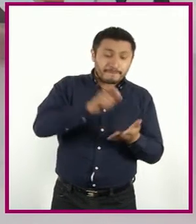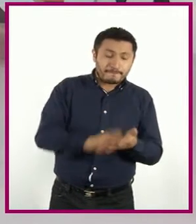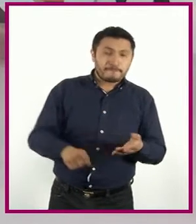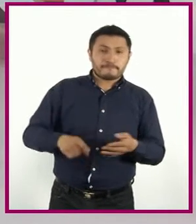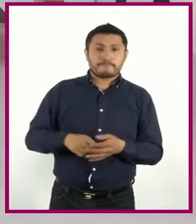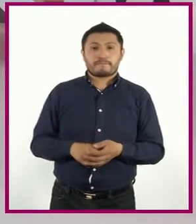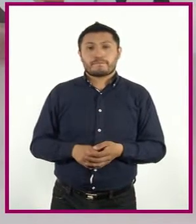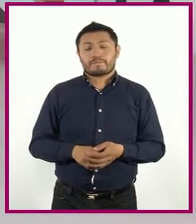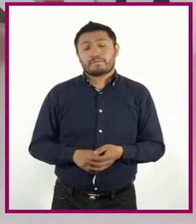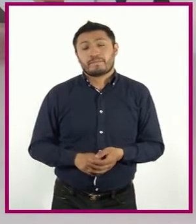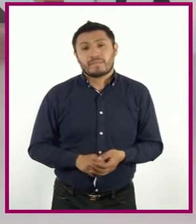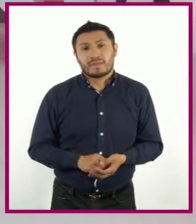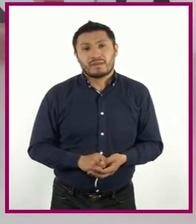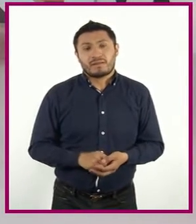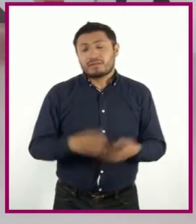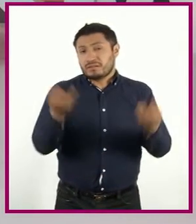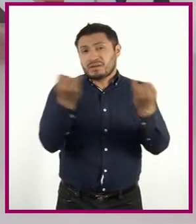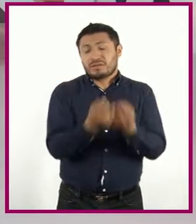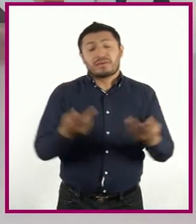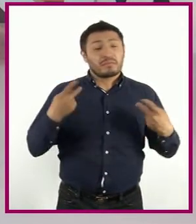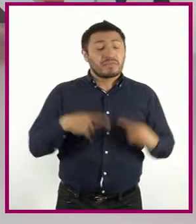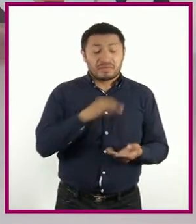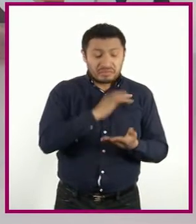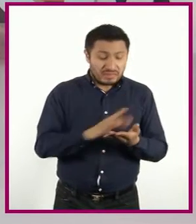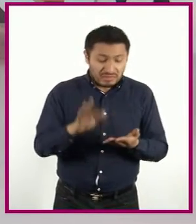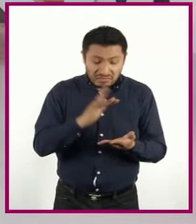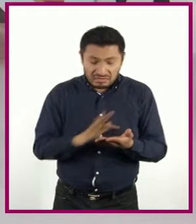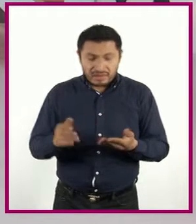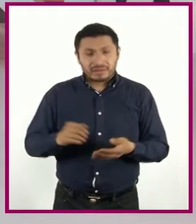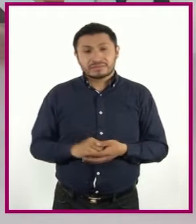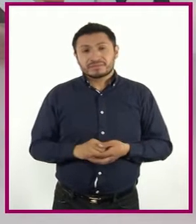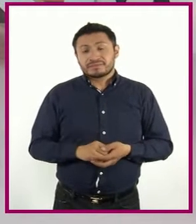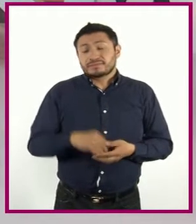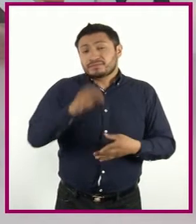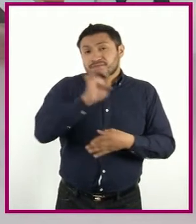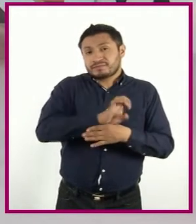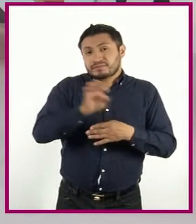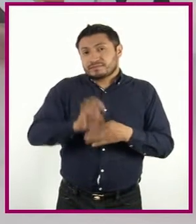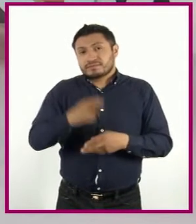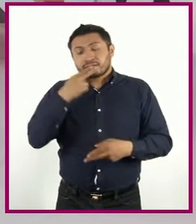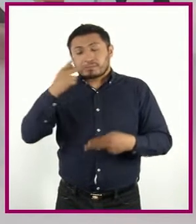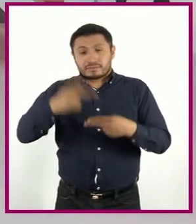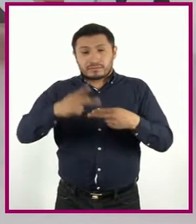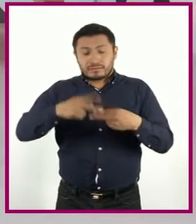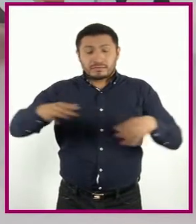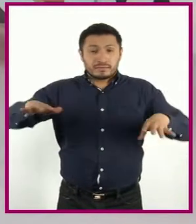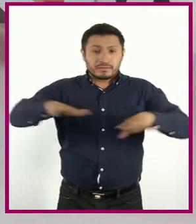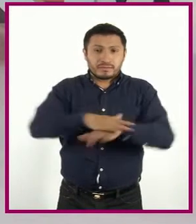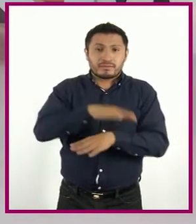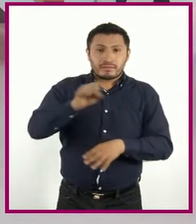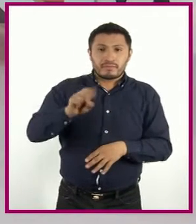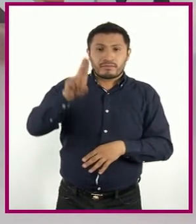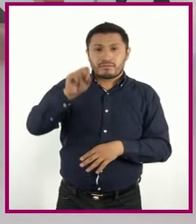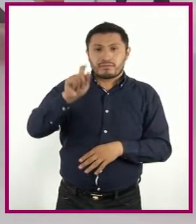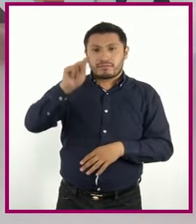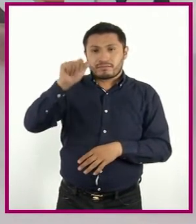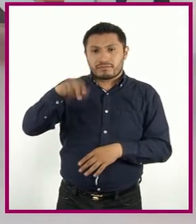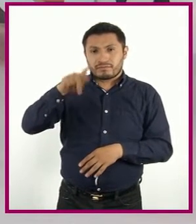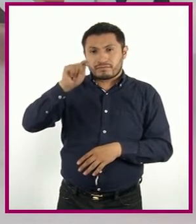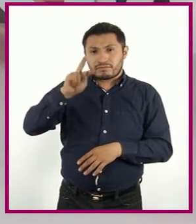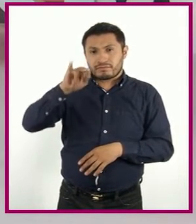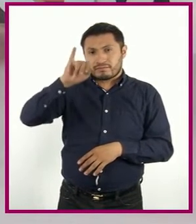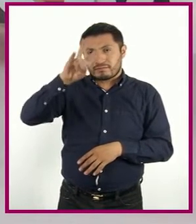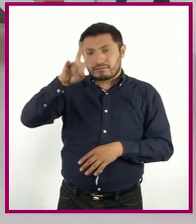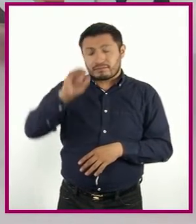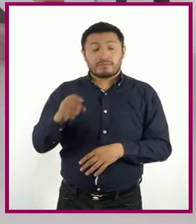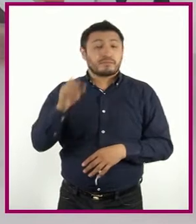la persona que escucha. Entonces utilizamos un pronombre para sustituir al sustantivo y así evitar repetir en la